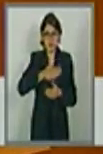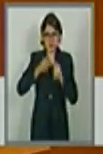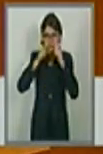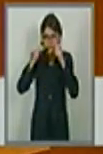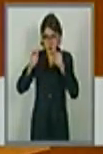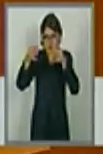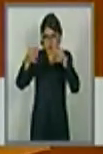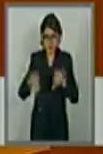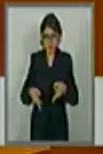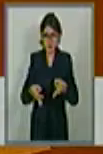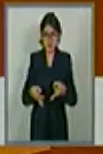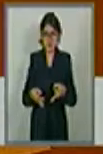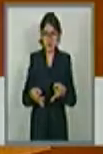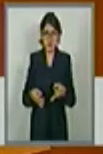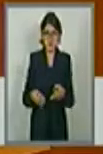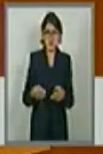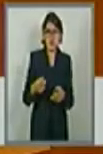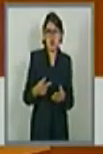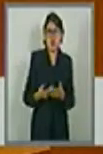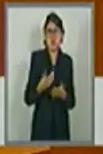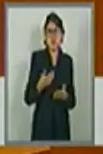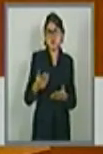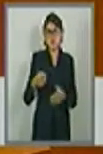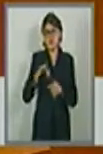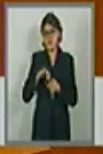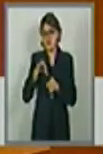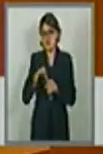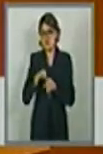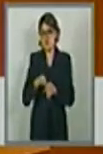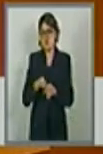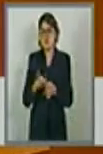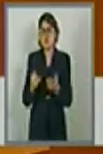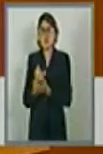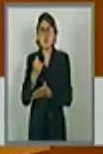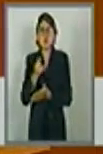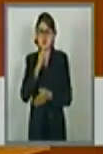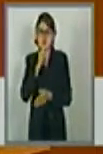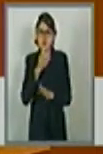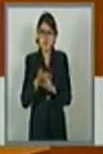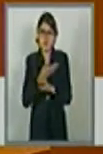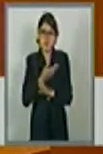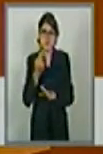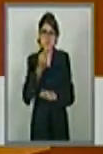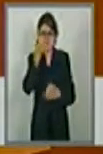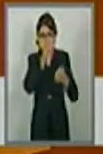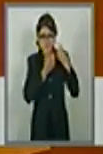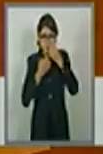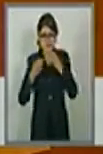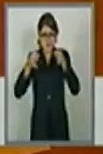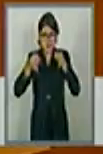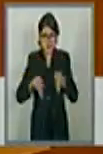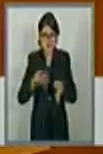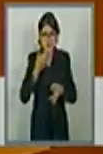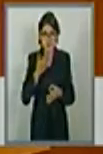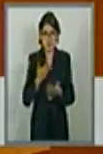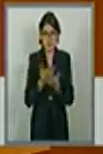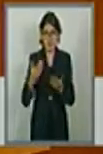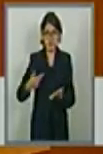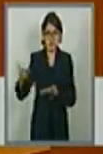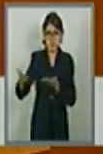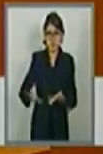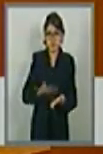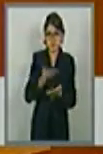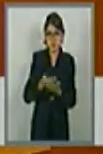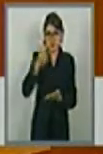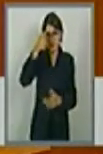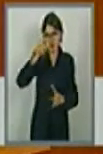y ética antes de razonamientos electorales. Es por ello que hoy acudo a esta tribuna para presentar